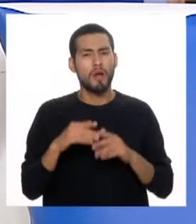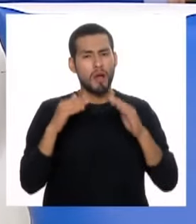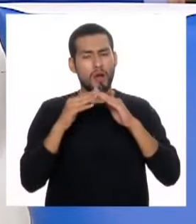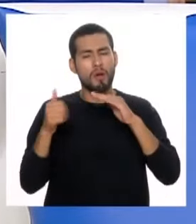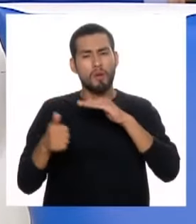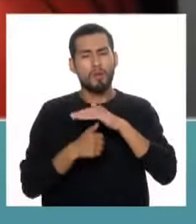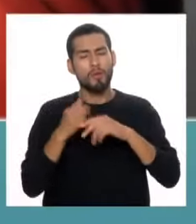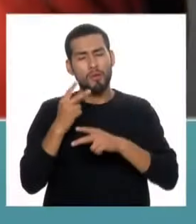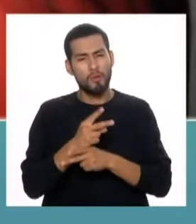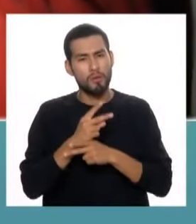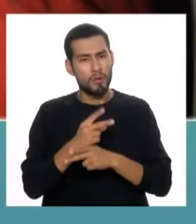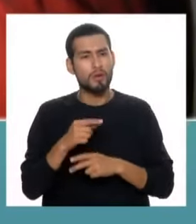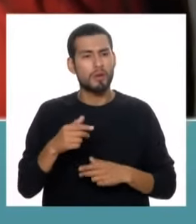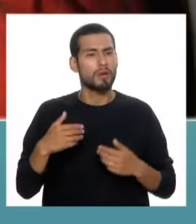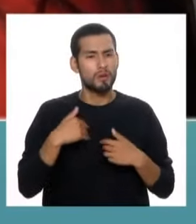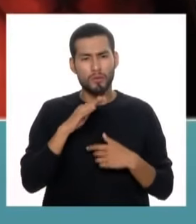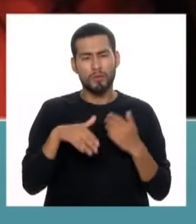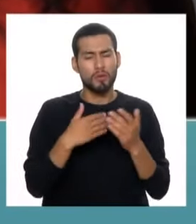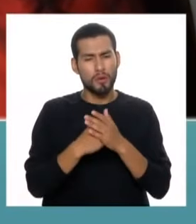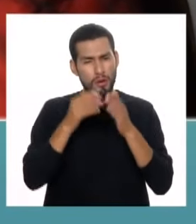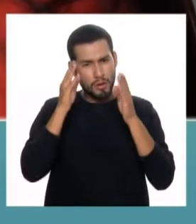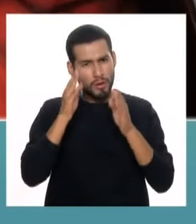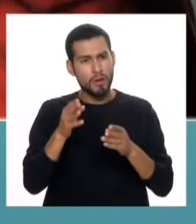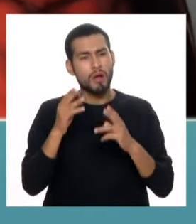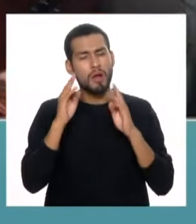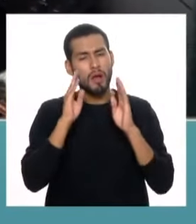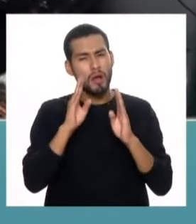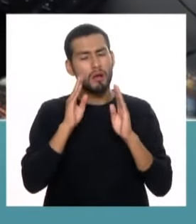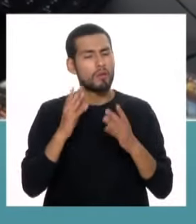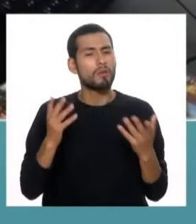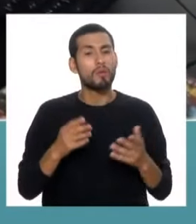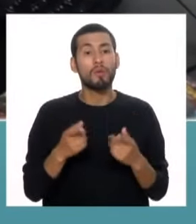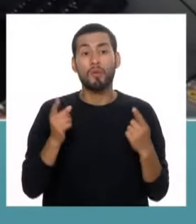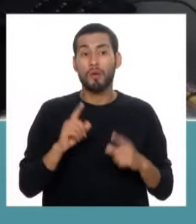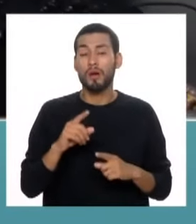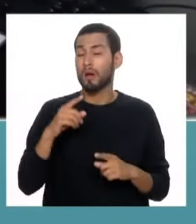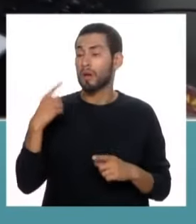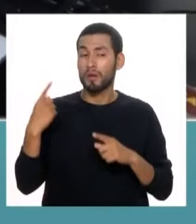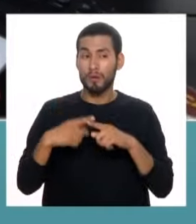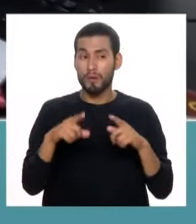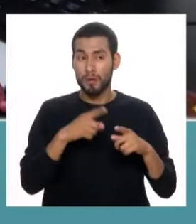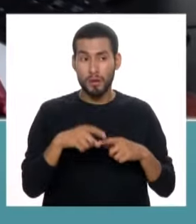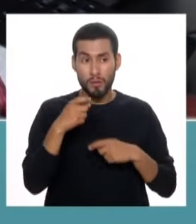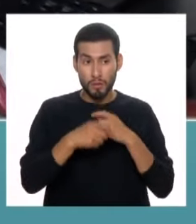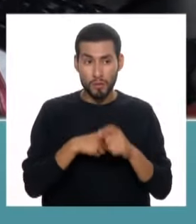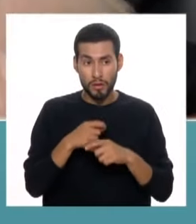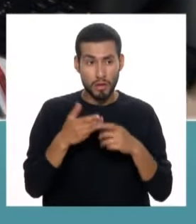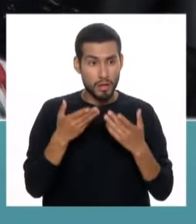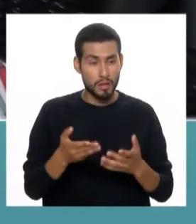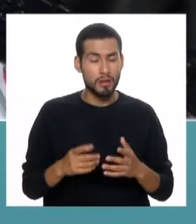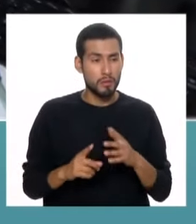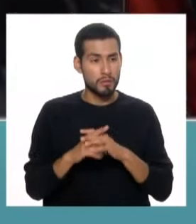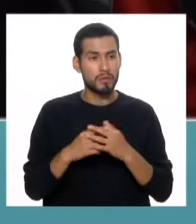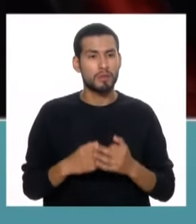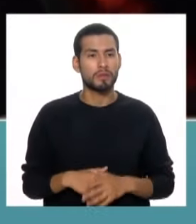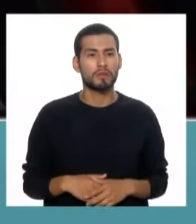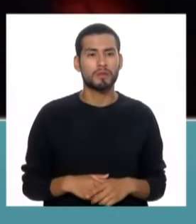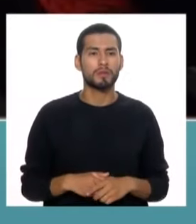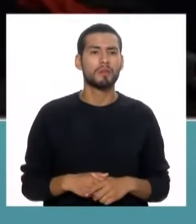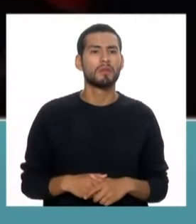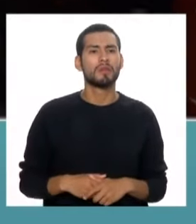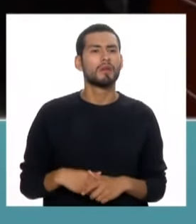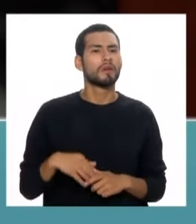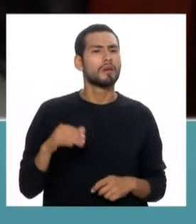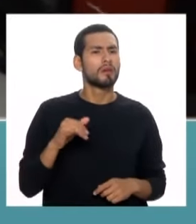ellos dirigidos a atender cuando una situación de violencia ya se ha presentado. Ahora, es